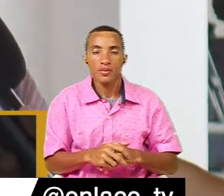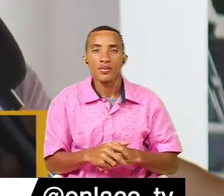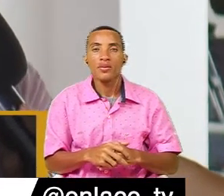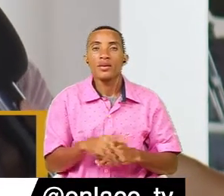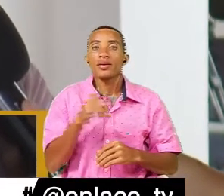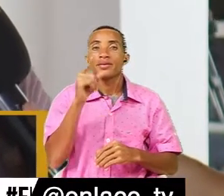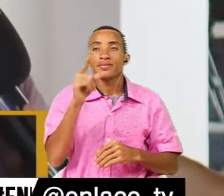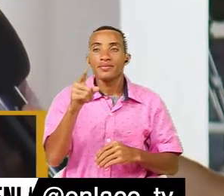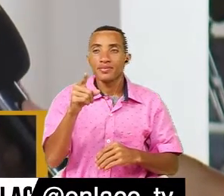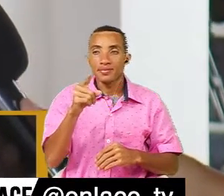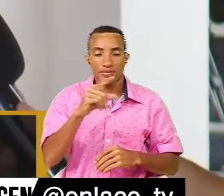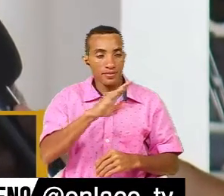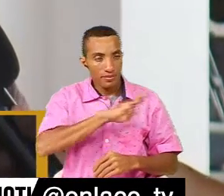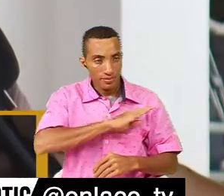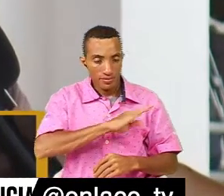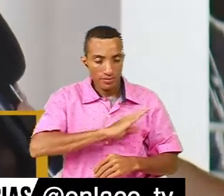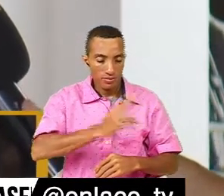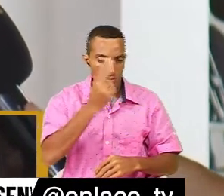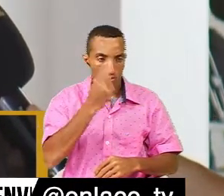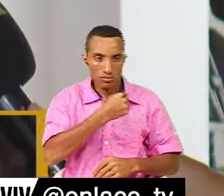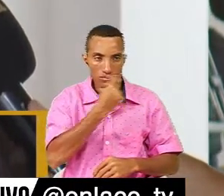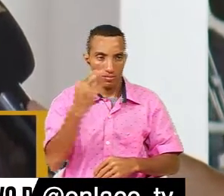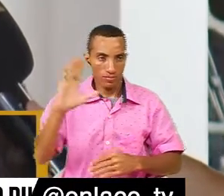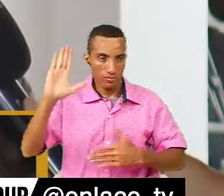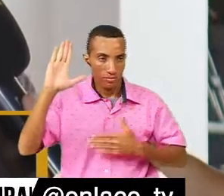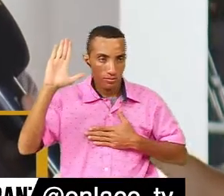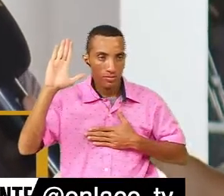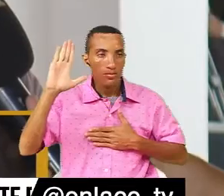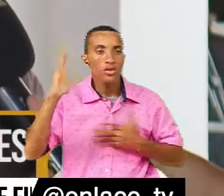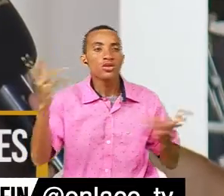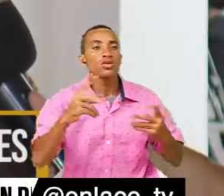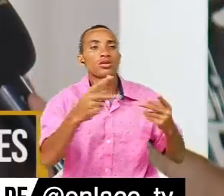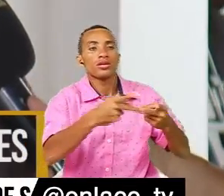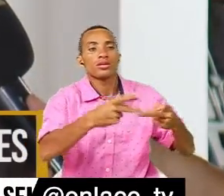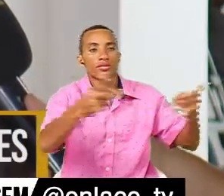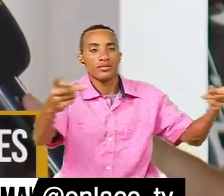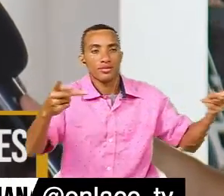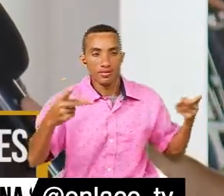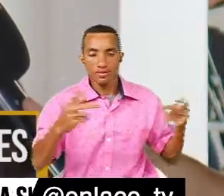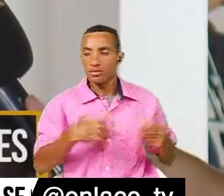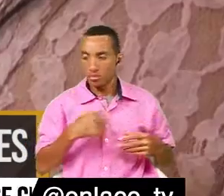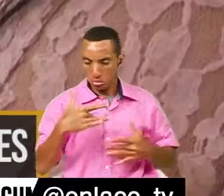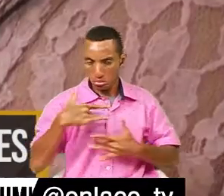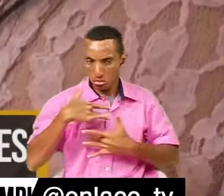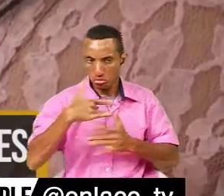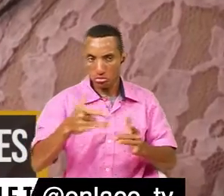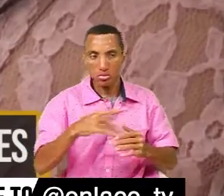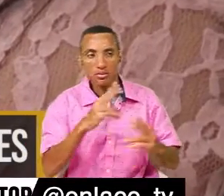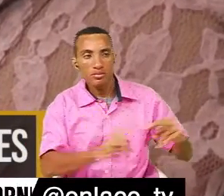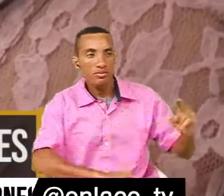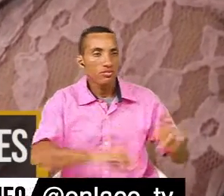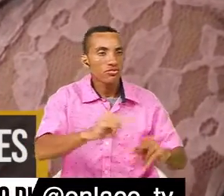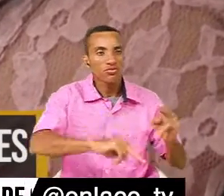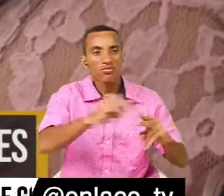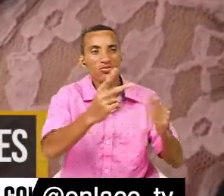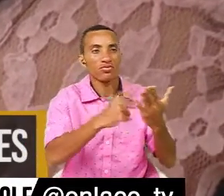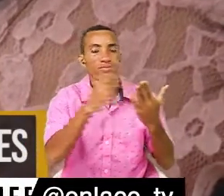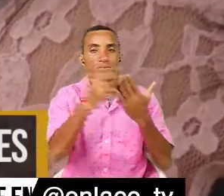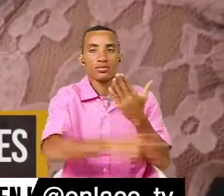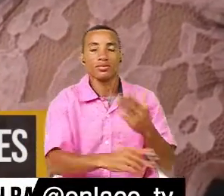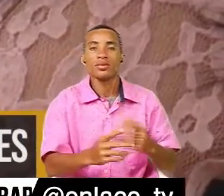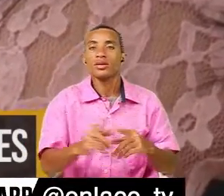alcalde se ha comprometido en conseguir el lote, en donar el lote para este proyecto. A la jornada han asistido distintas